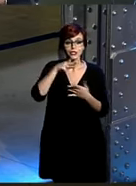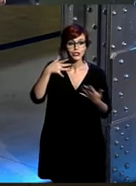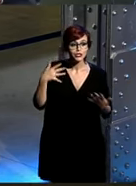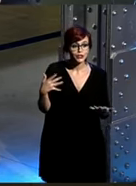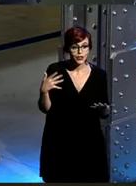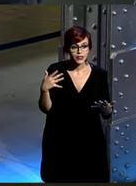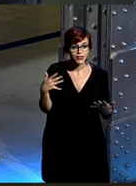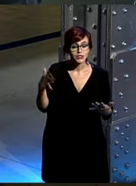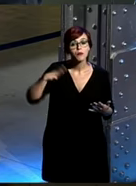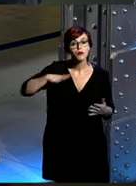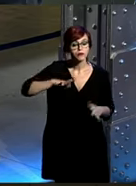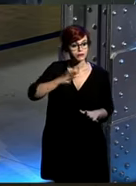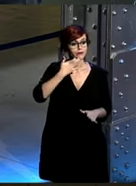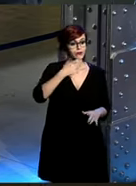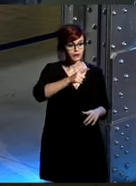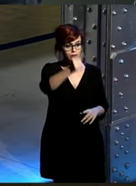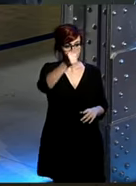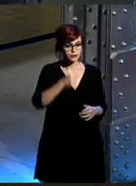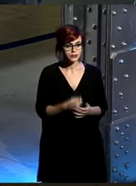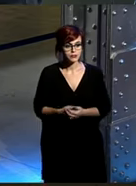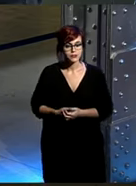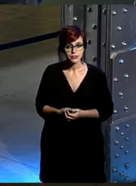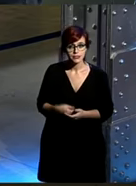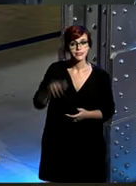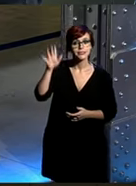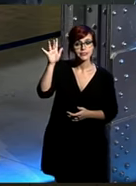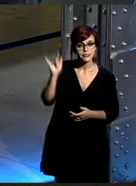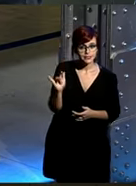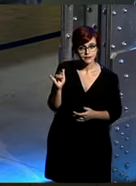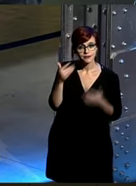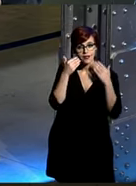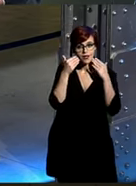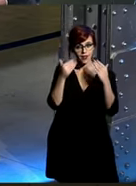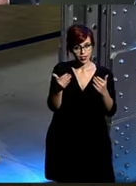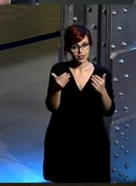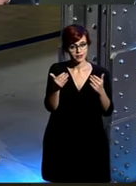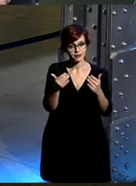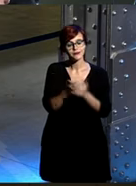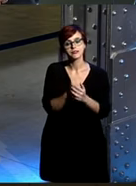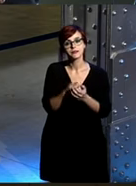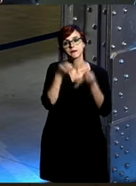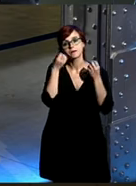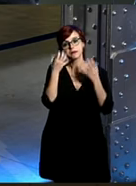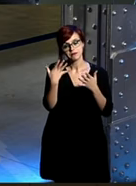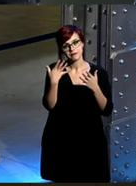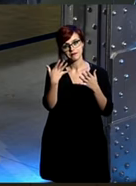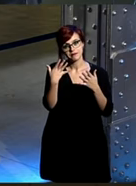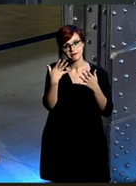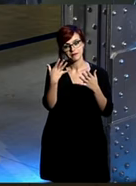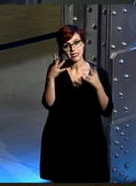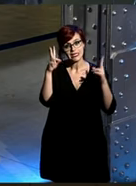Entonces, por ejemplo, por ahí hay una. Sí, gracias. Bueno, respecto a lo